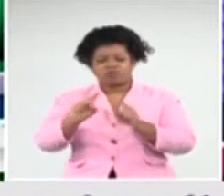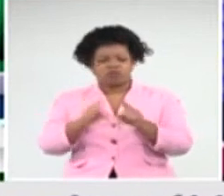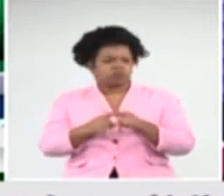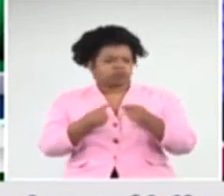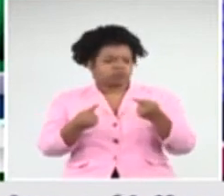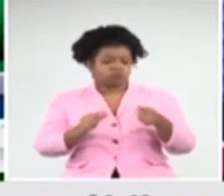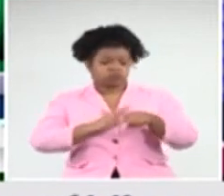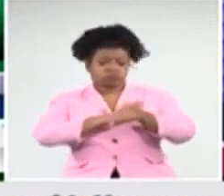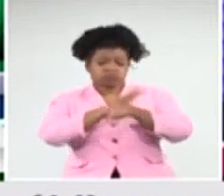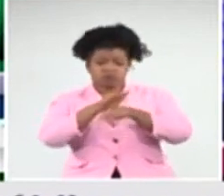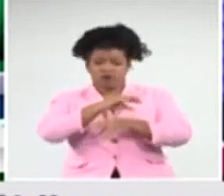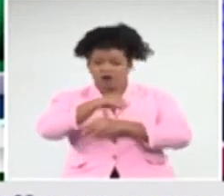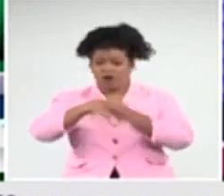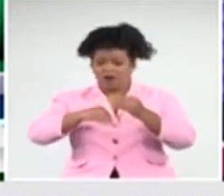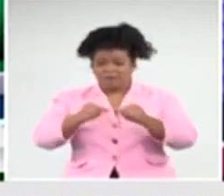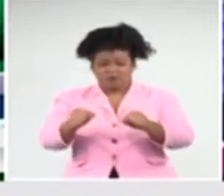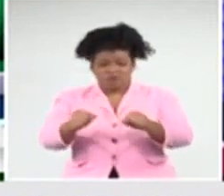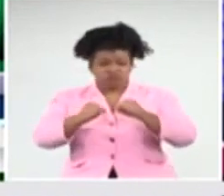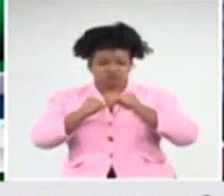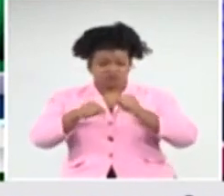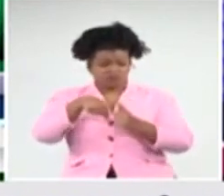incrementando la virulencia de